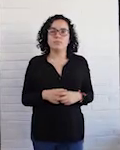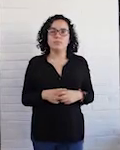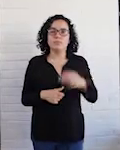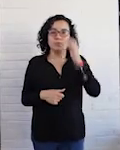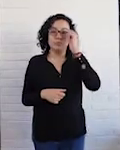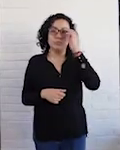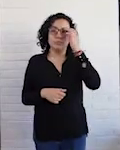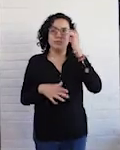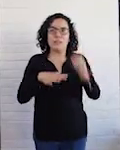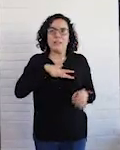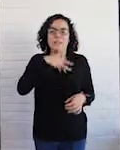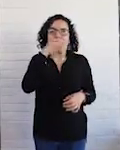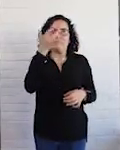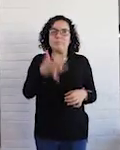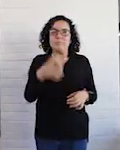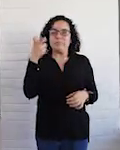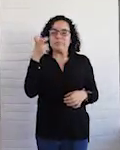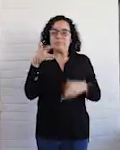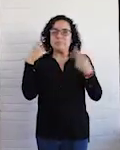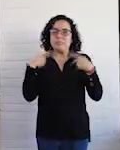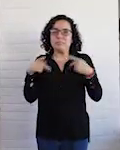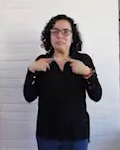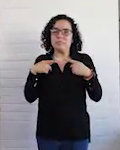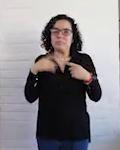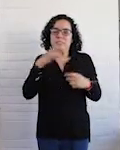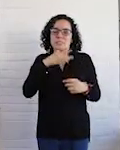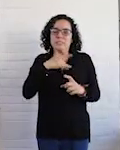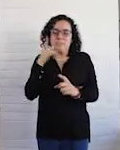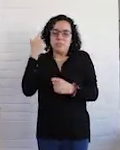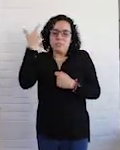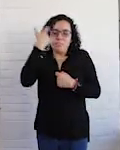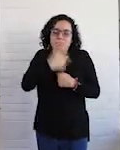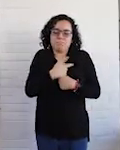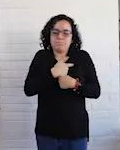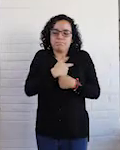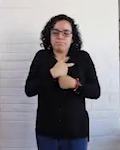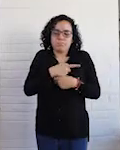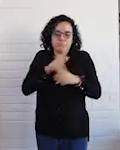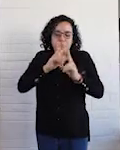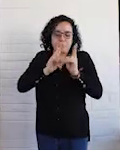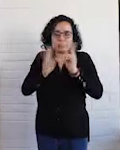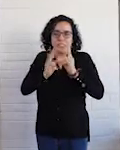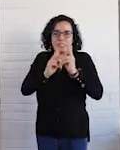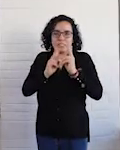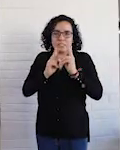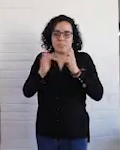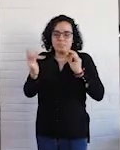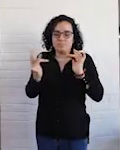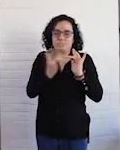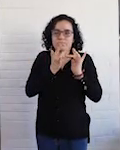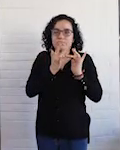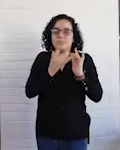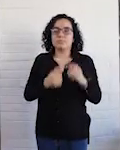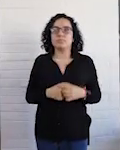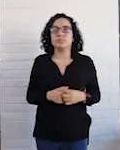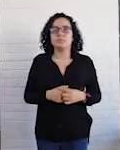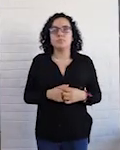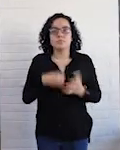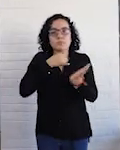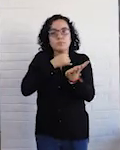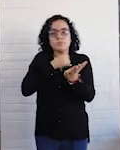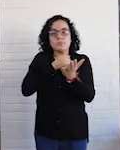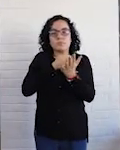solo enamorándose de esas personas van a encontrar el corazón para poder hablar con ellas y poder conectar. Las